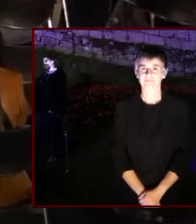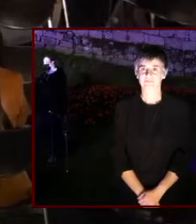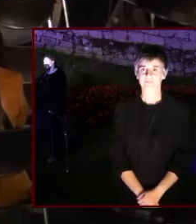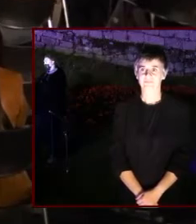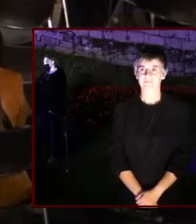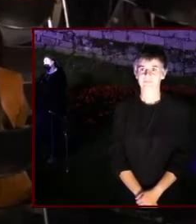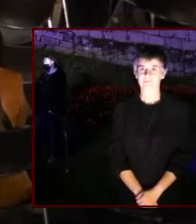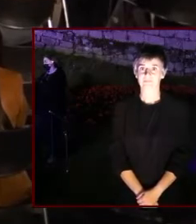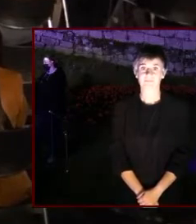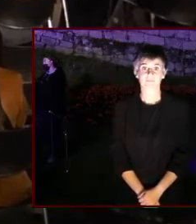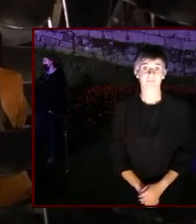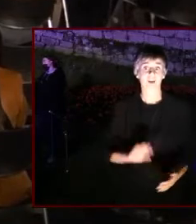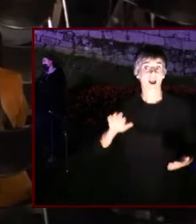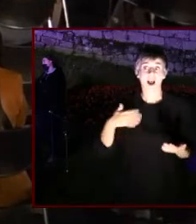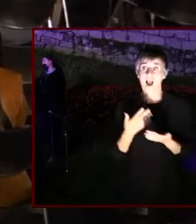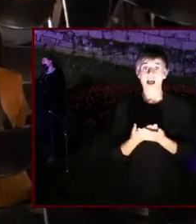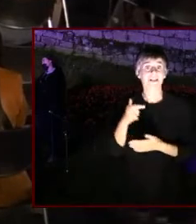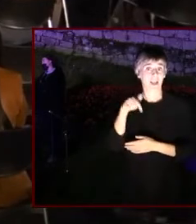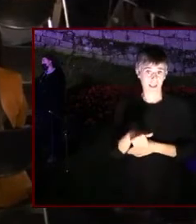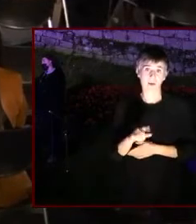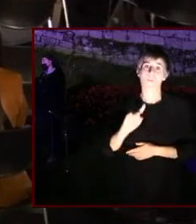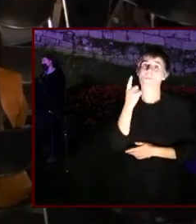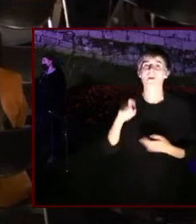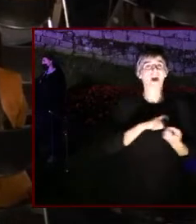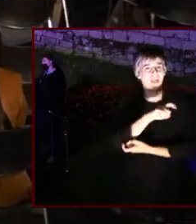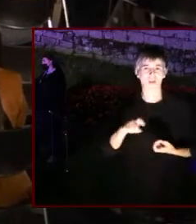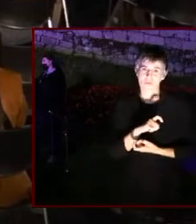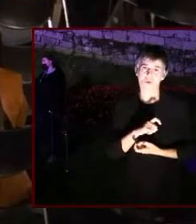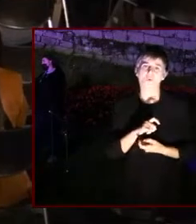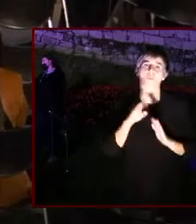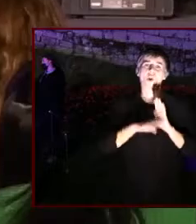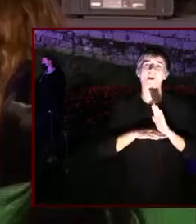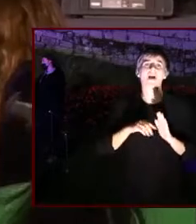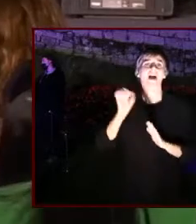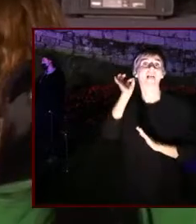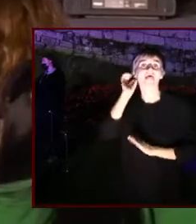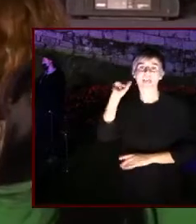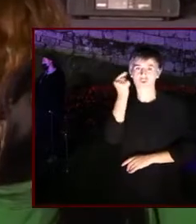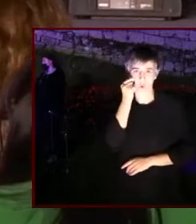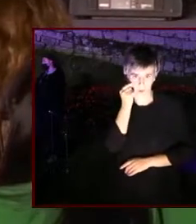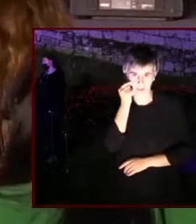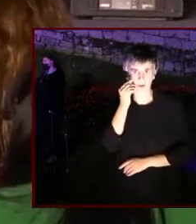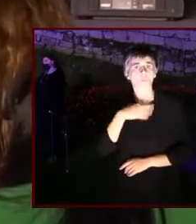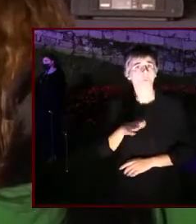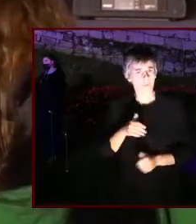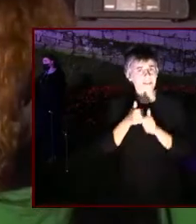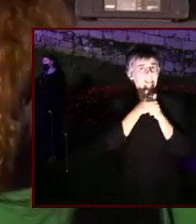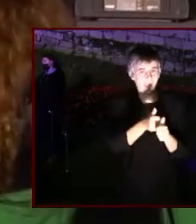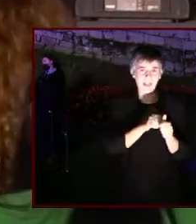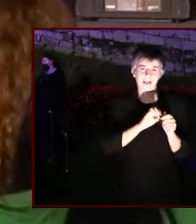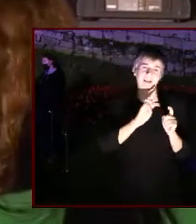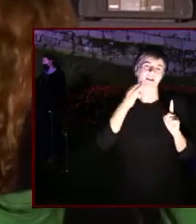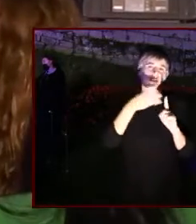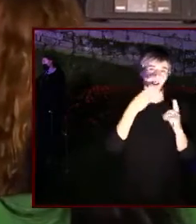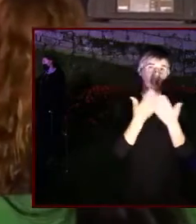Y hasta aquí, a primera edición de Descubreas. Seguide a nuestras redes y a redes